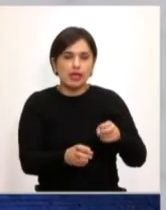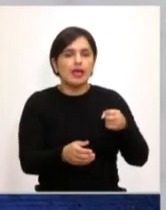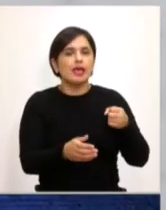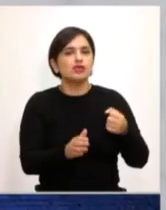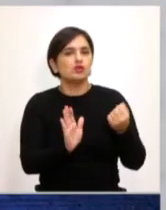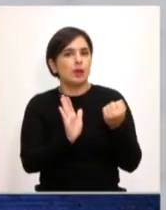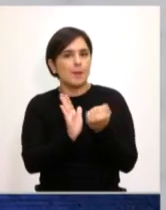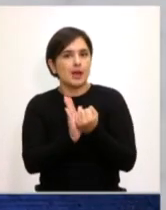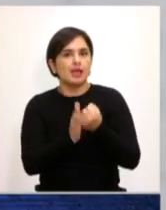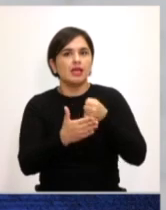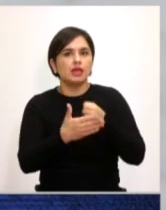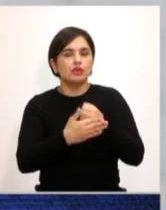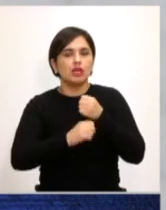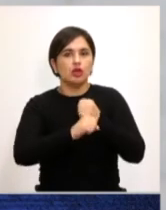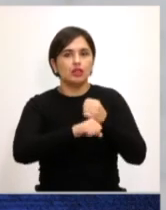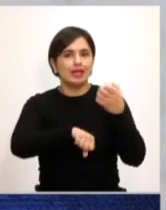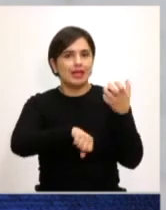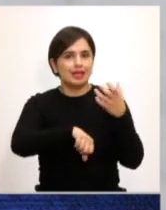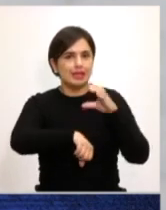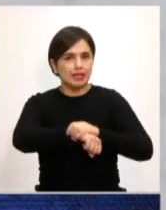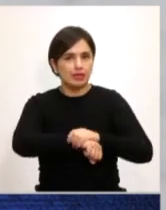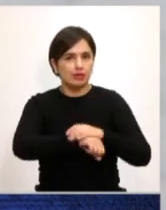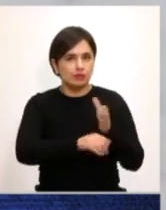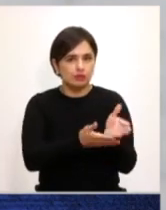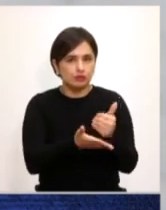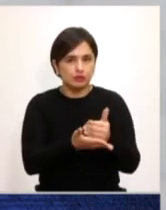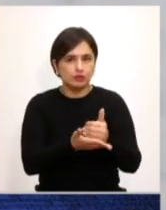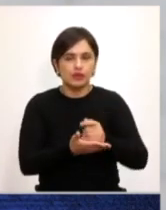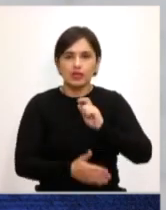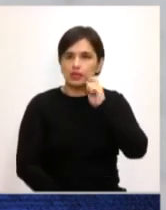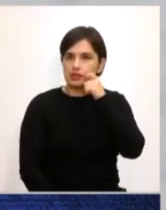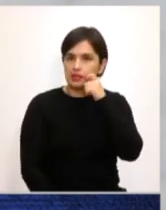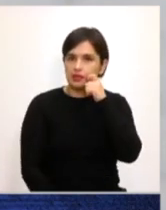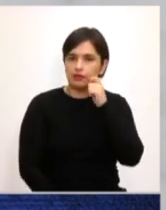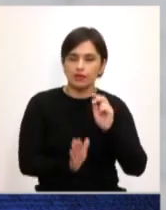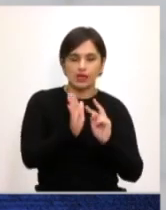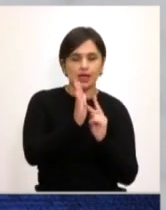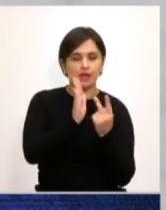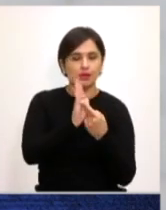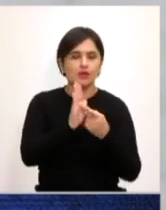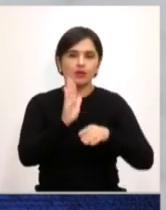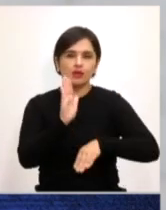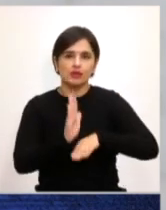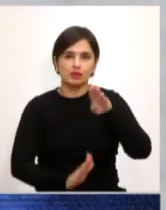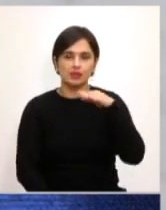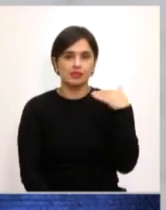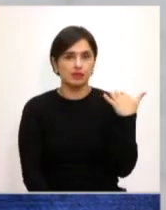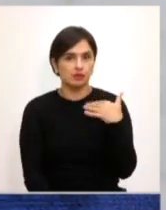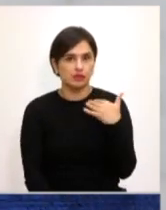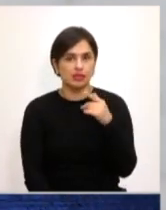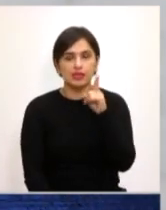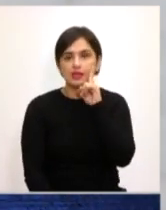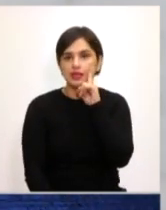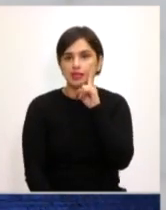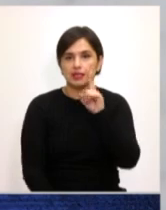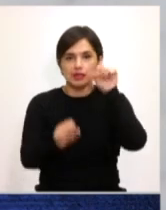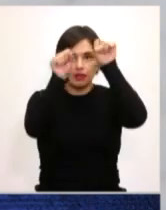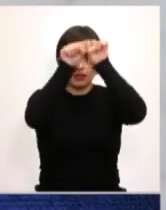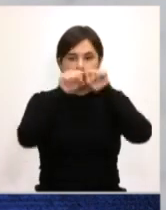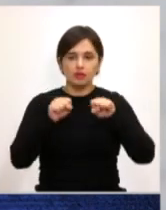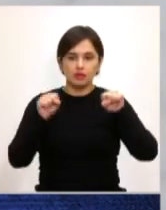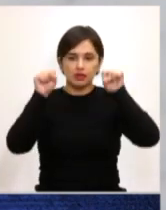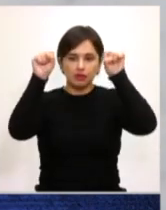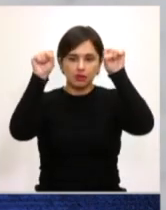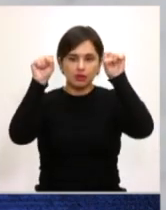organizado. Esta reforma constituye quizá la modificación más importante que ha tenido el Ministerio Público en